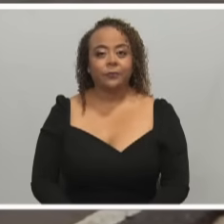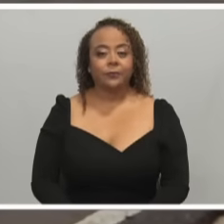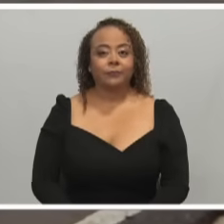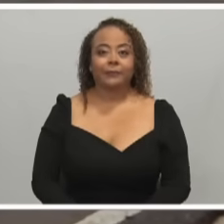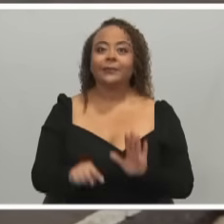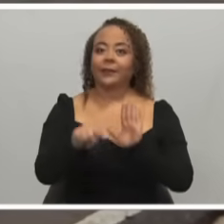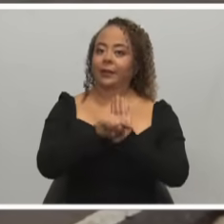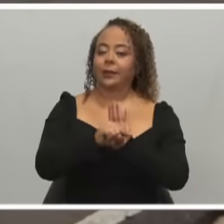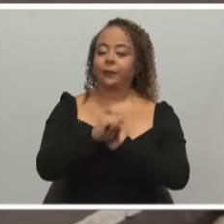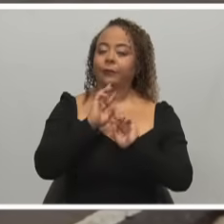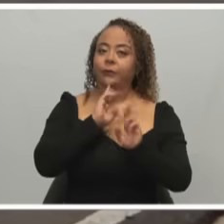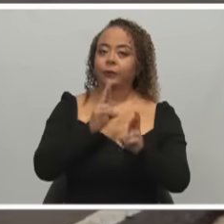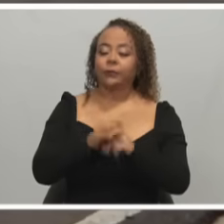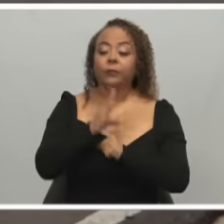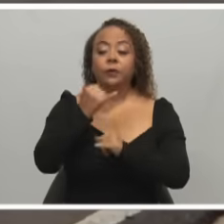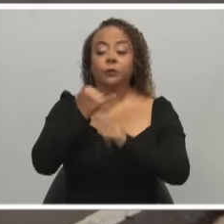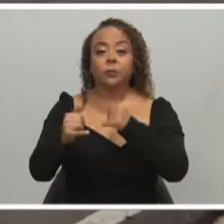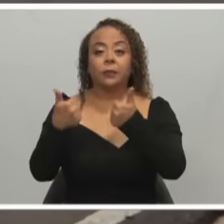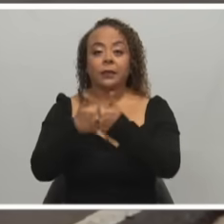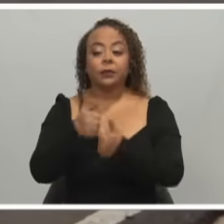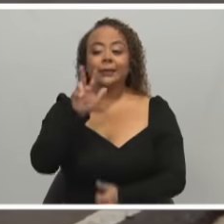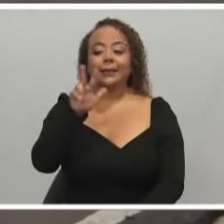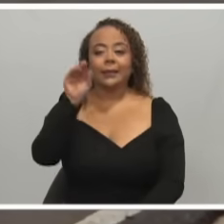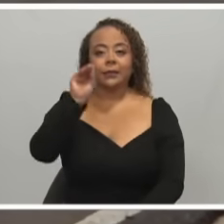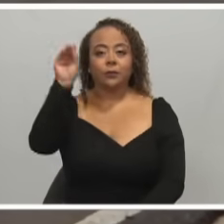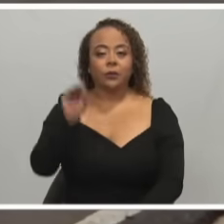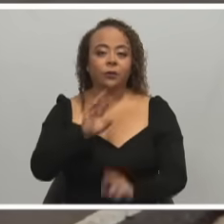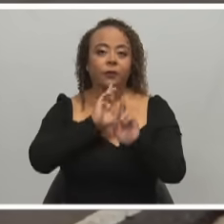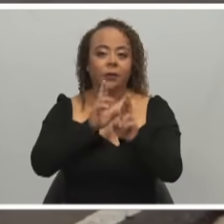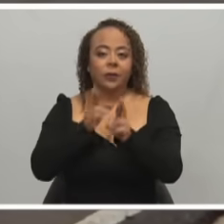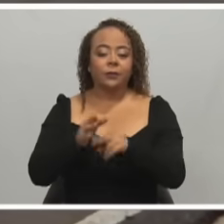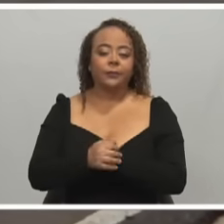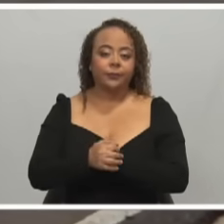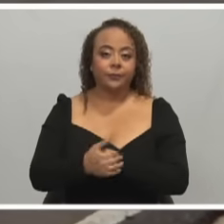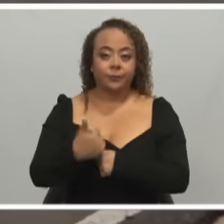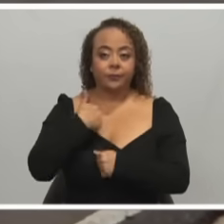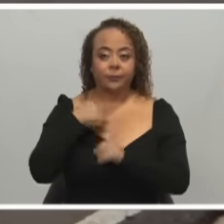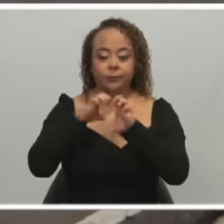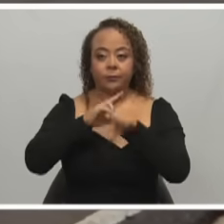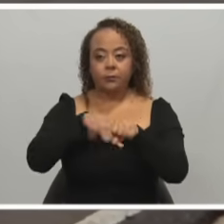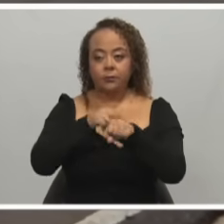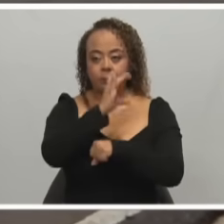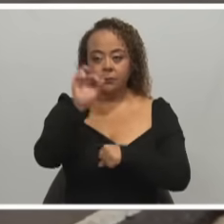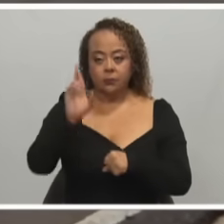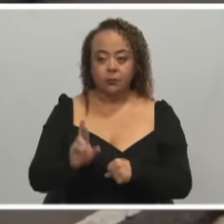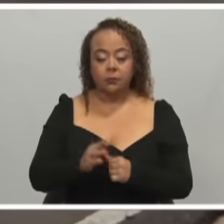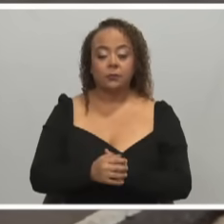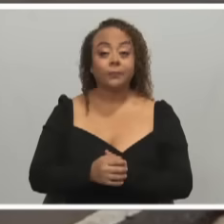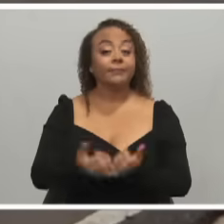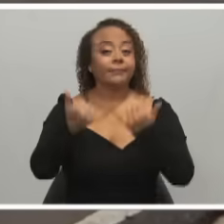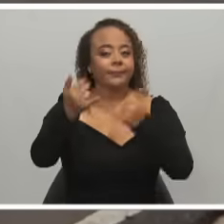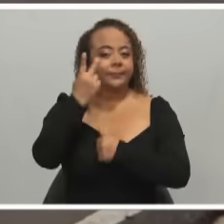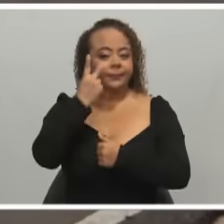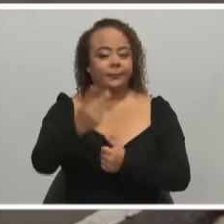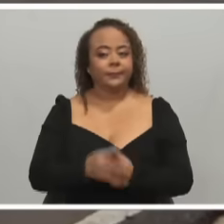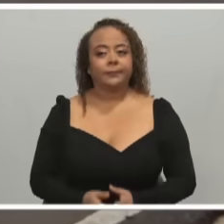negativos y que en los últimos compromisos un 33 por de rendimiento hemos cosechado en la selección de Costa Rica ahora vamos a pasar a ver